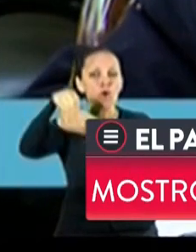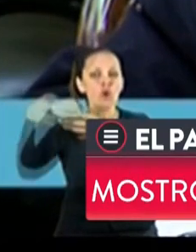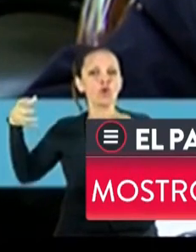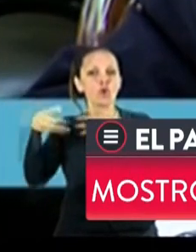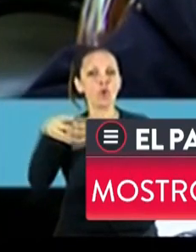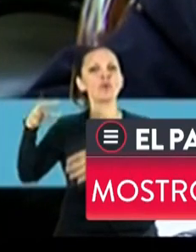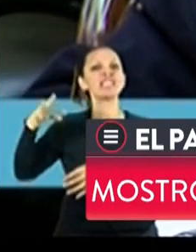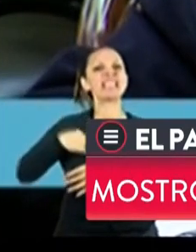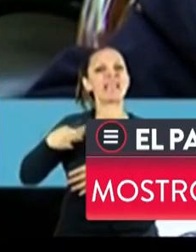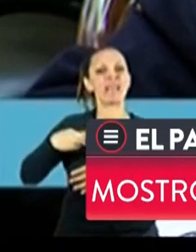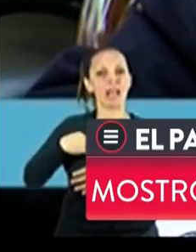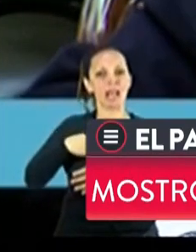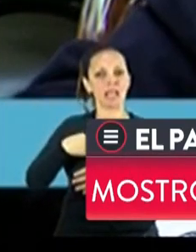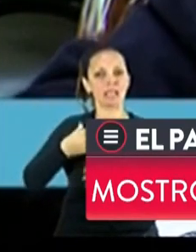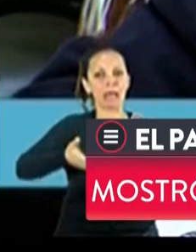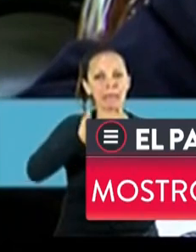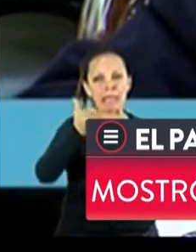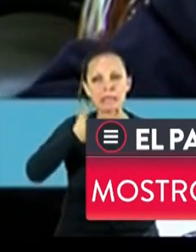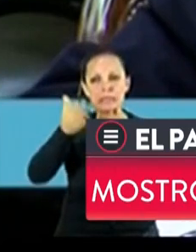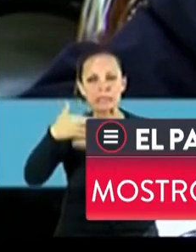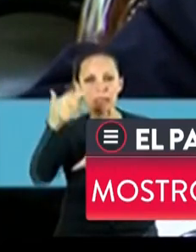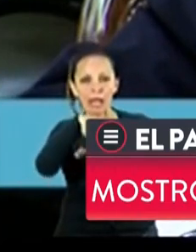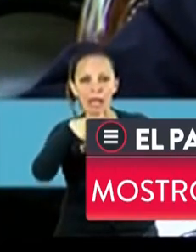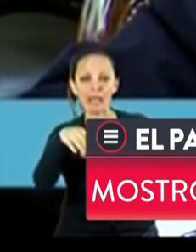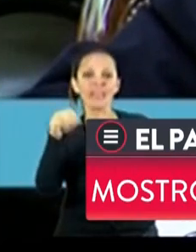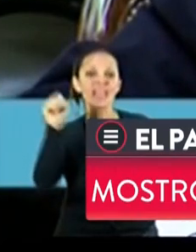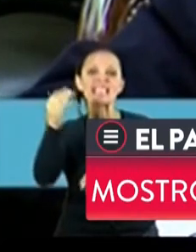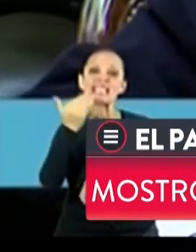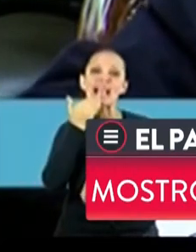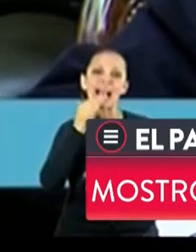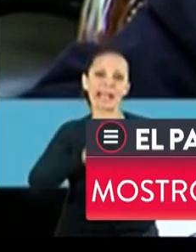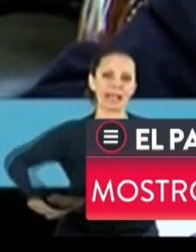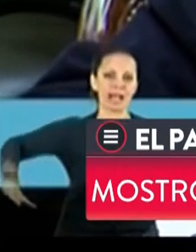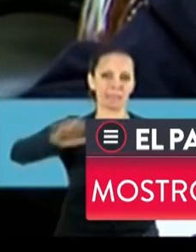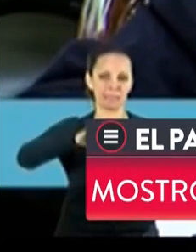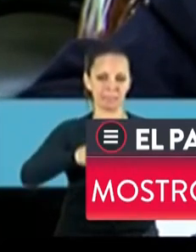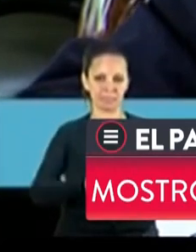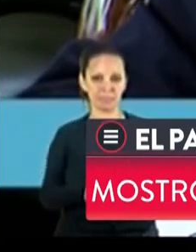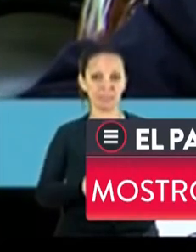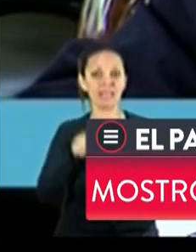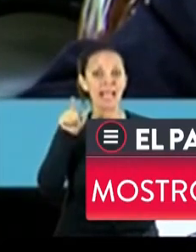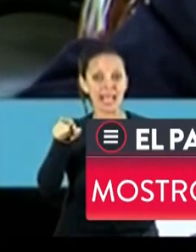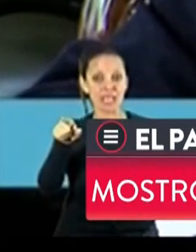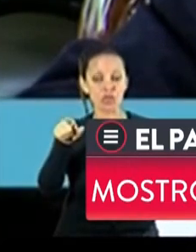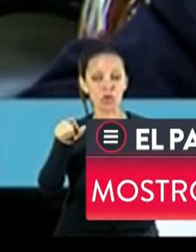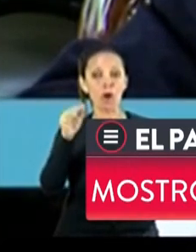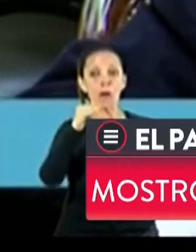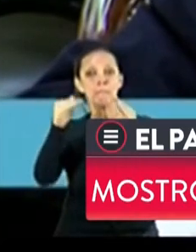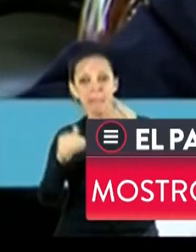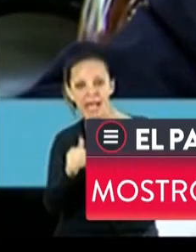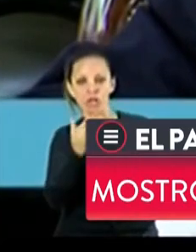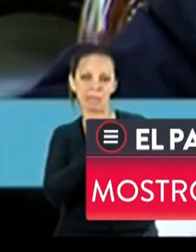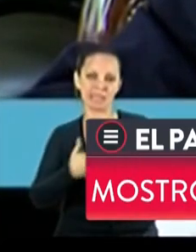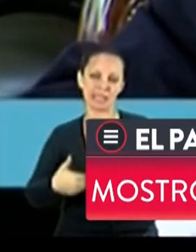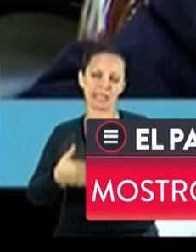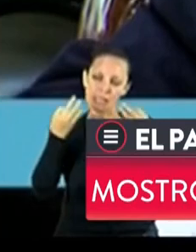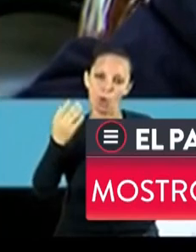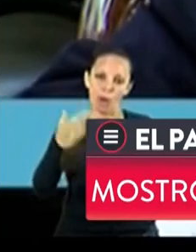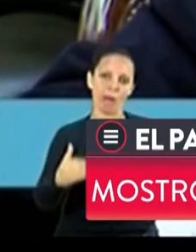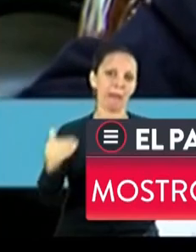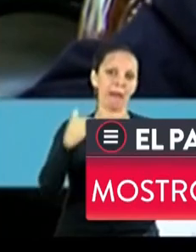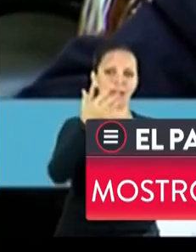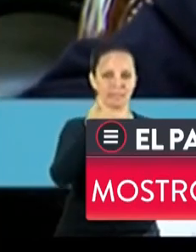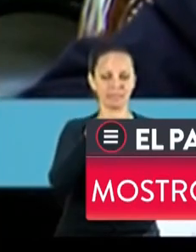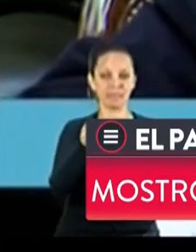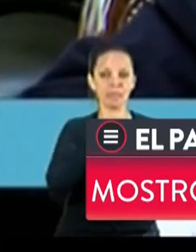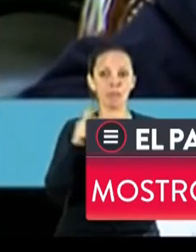pruebas. Como explicaba recién nuestro compañero Aikawa, porque él lo descubrió, la foto que mostró